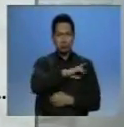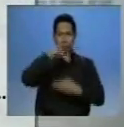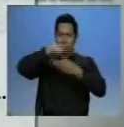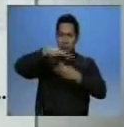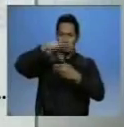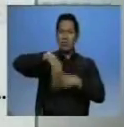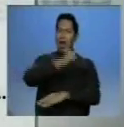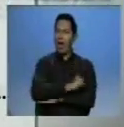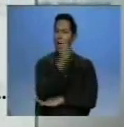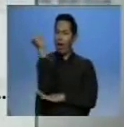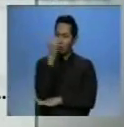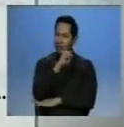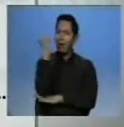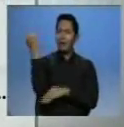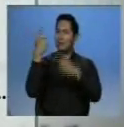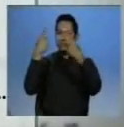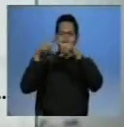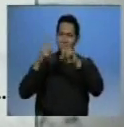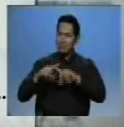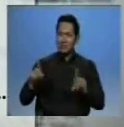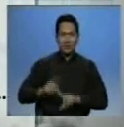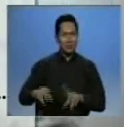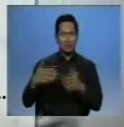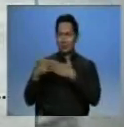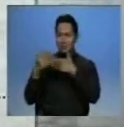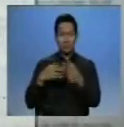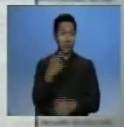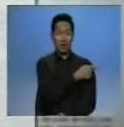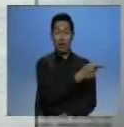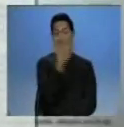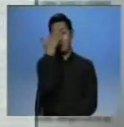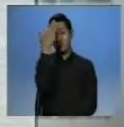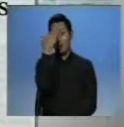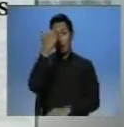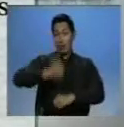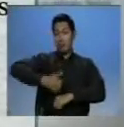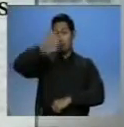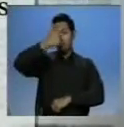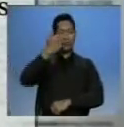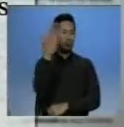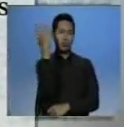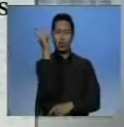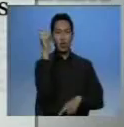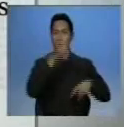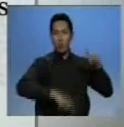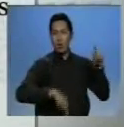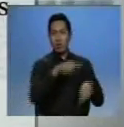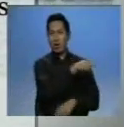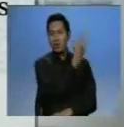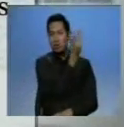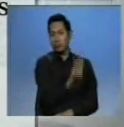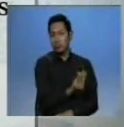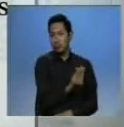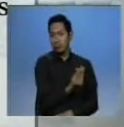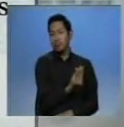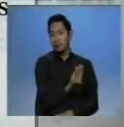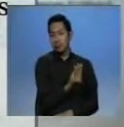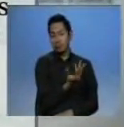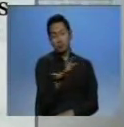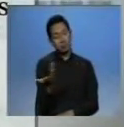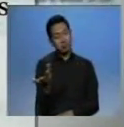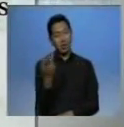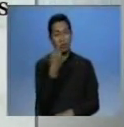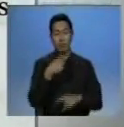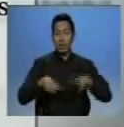quieren reconstituirse. Saben que no podrán gobernar porque son absolutamente disímiles y fraccionadas, pero